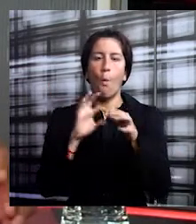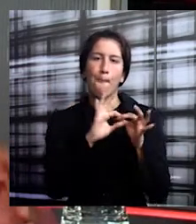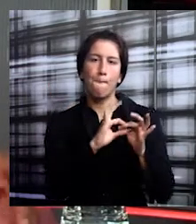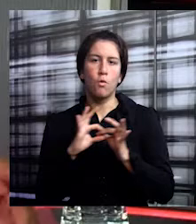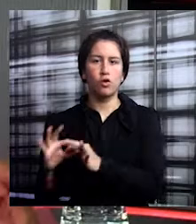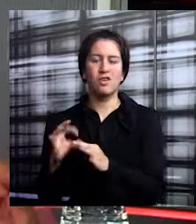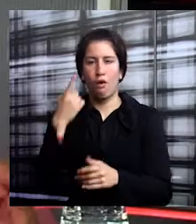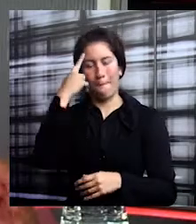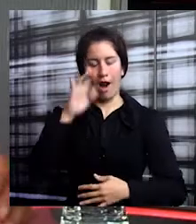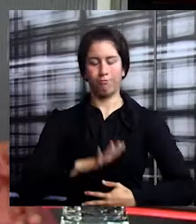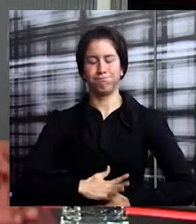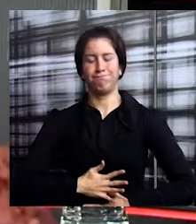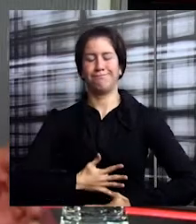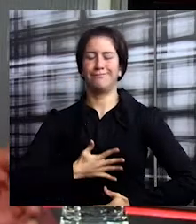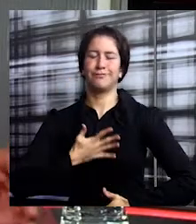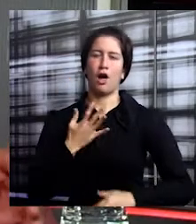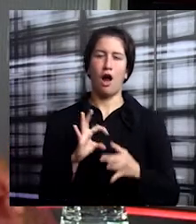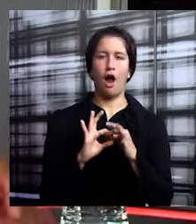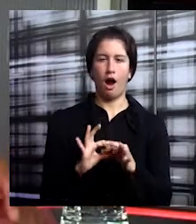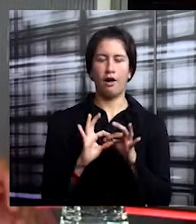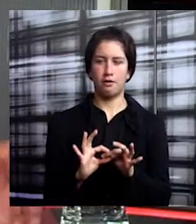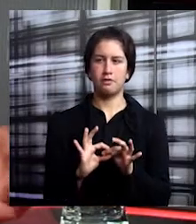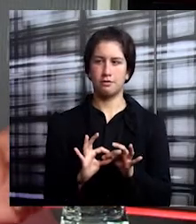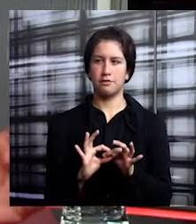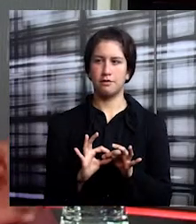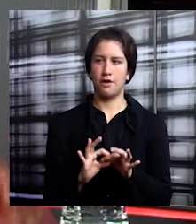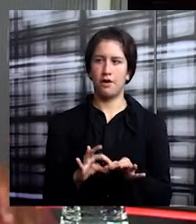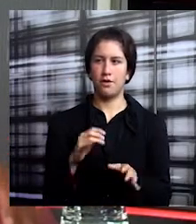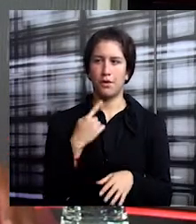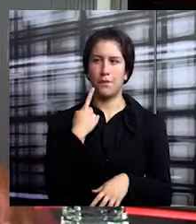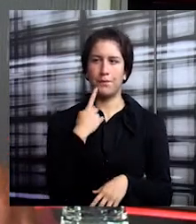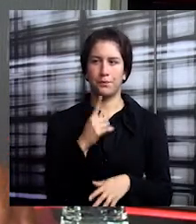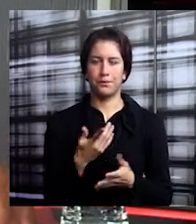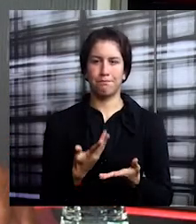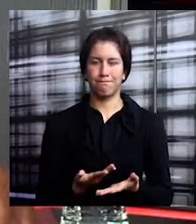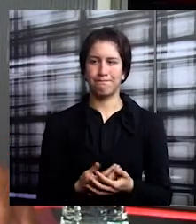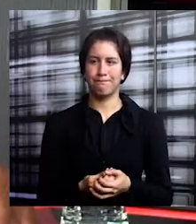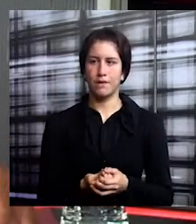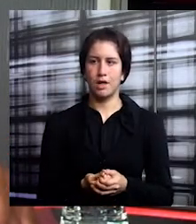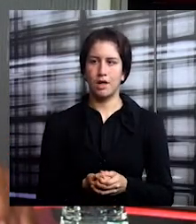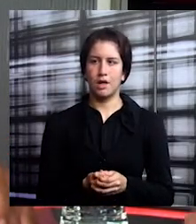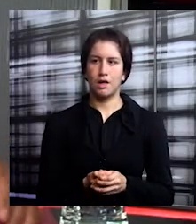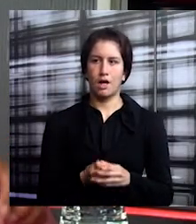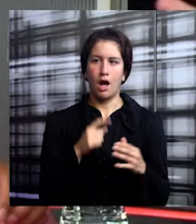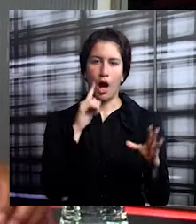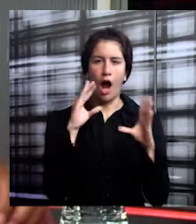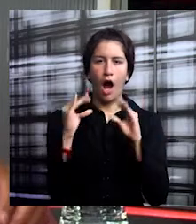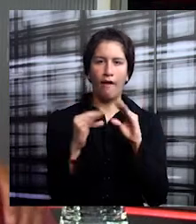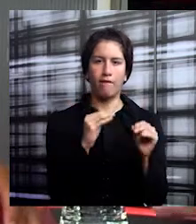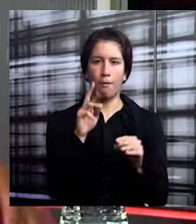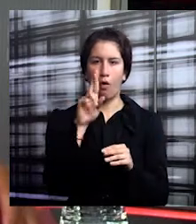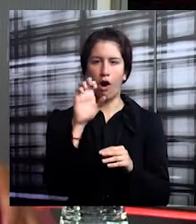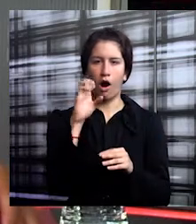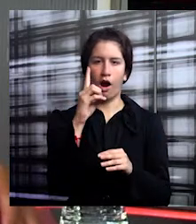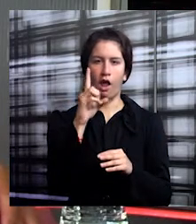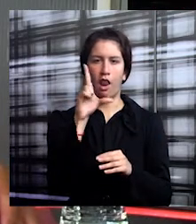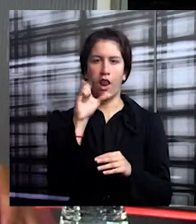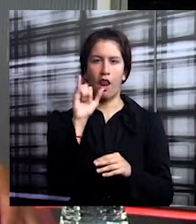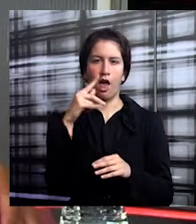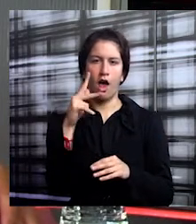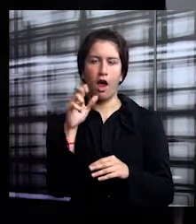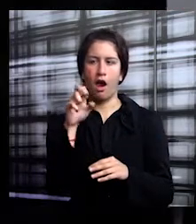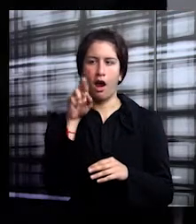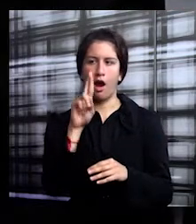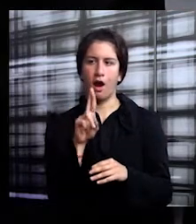sentirse agradecido de todas aquellas personas que trabajan con uno más que centrarlo en uno mismo. Hablamos de Best Lawyers, ¿no es cierto? Un ranking